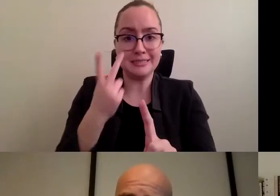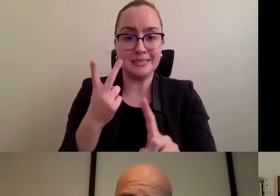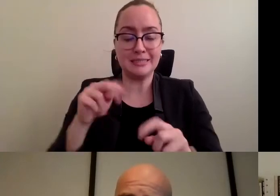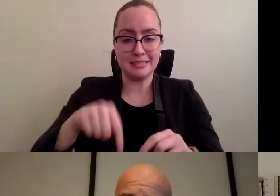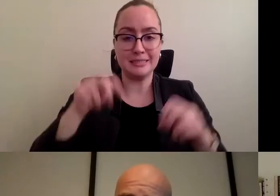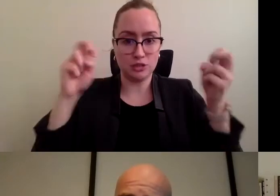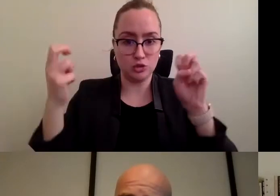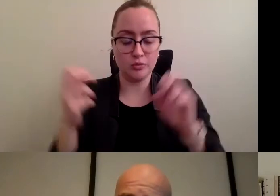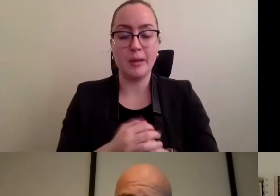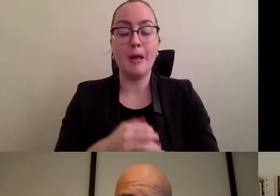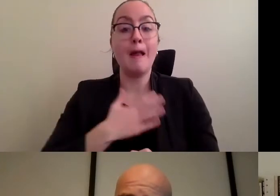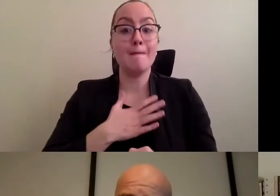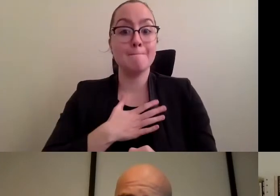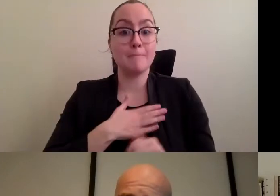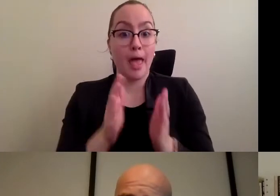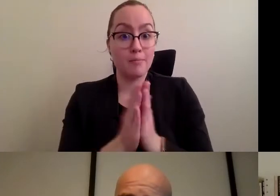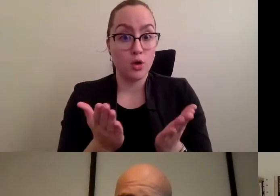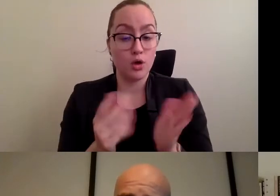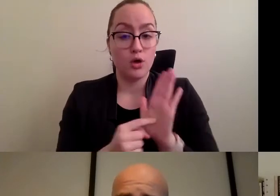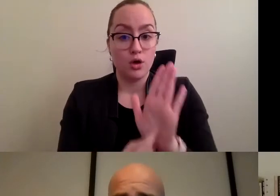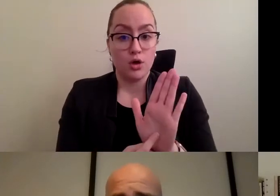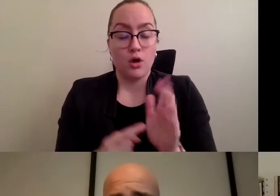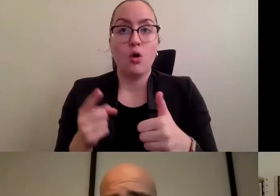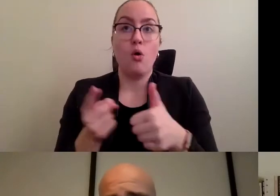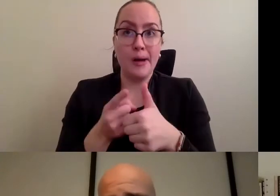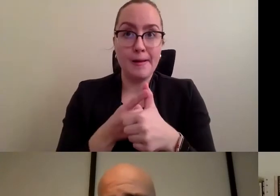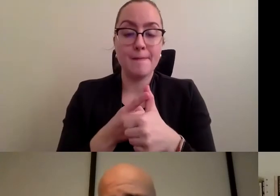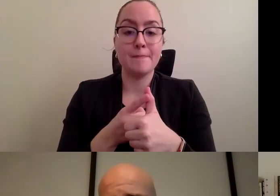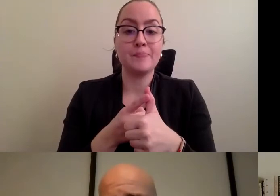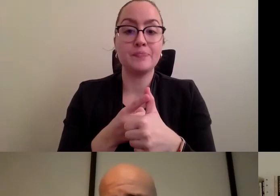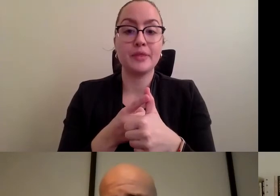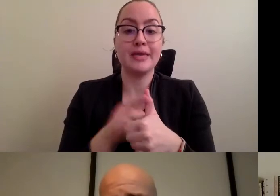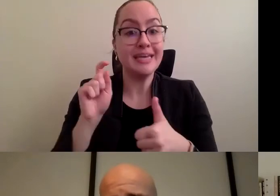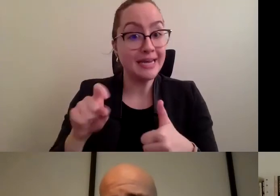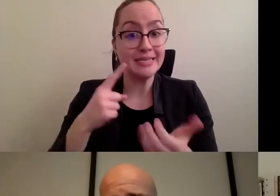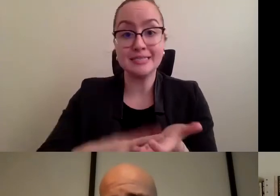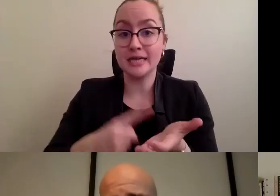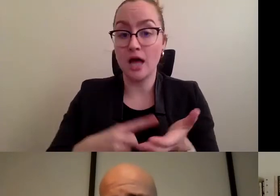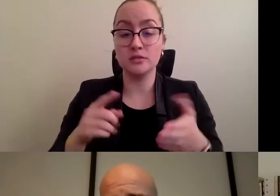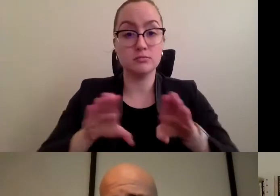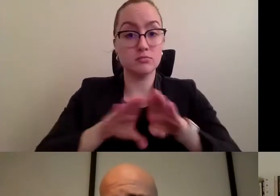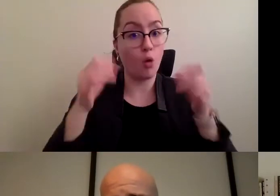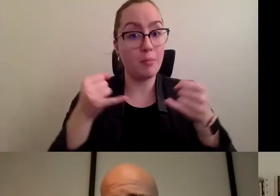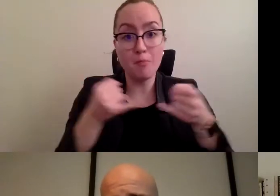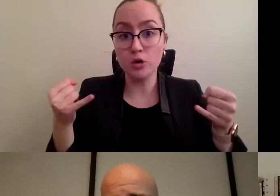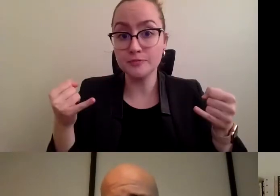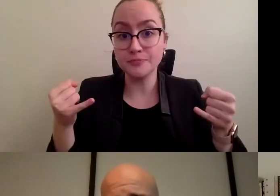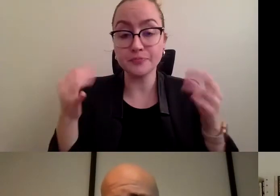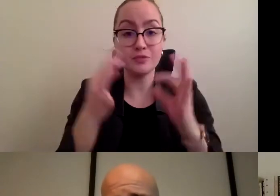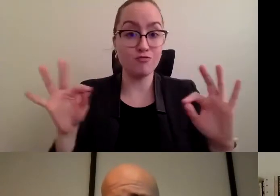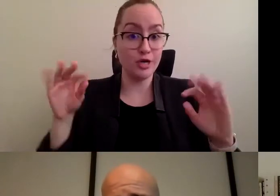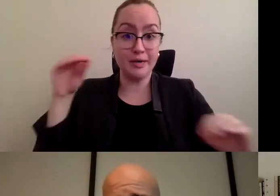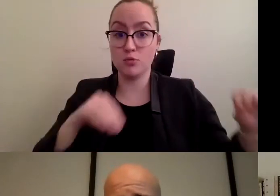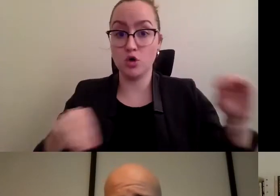en Estados Unidos. Y una cosa que sale de mi libro son varias cosas. Una cosa es la necesidad de hablar sobre fronteras abiertas y